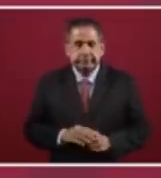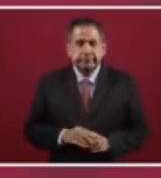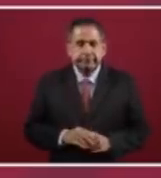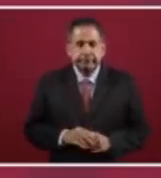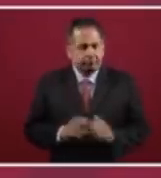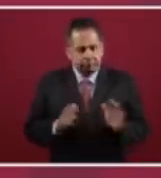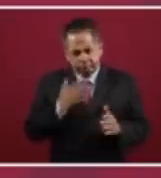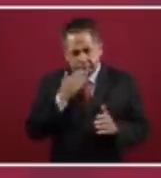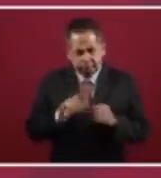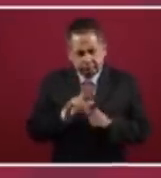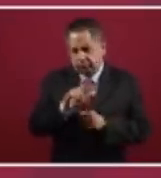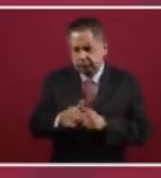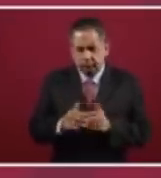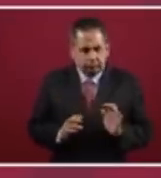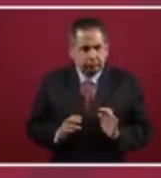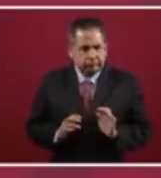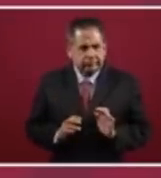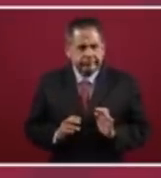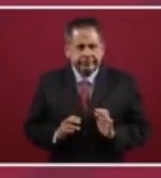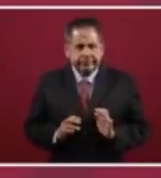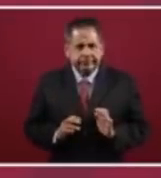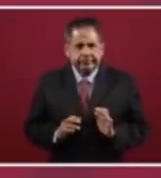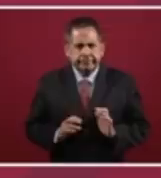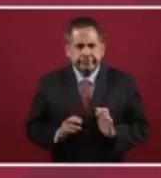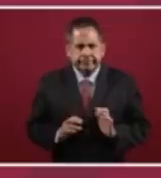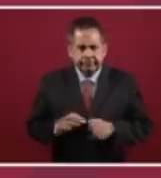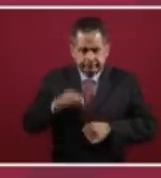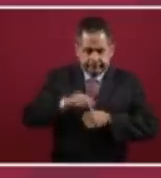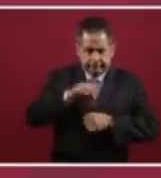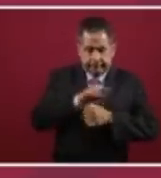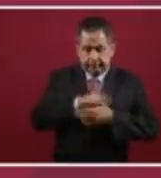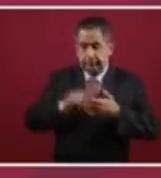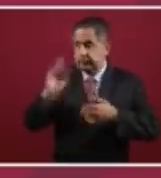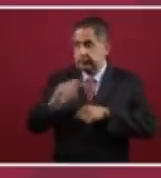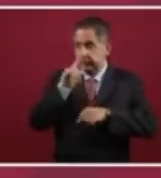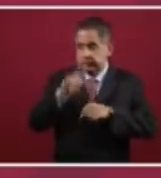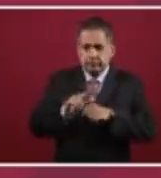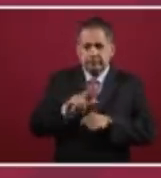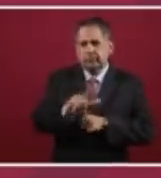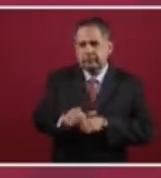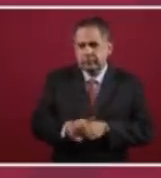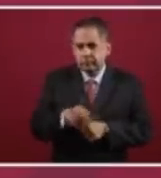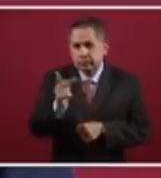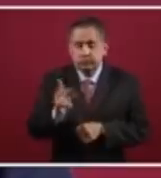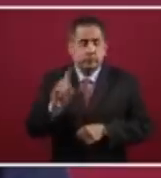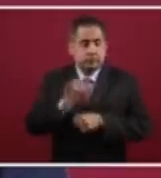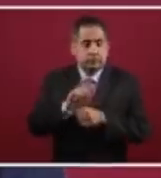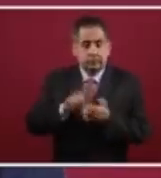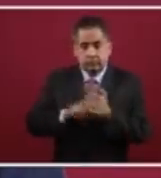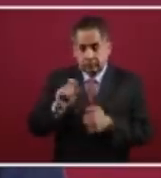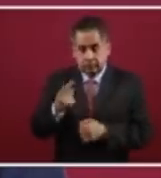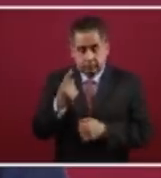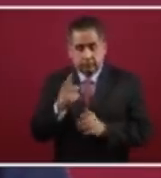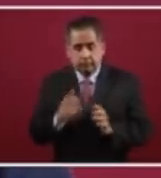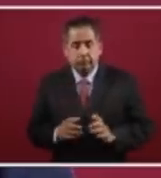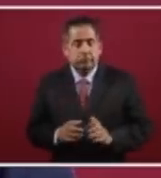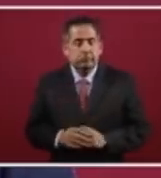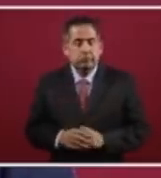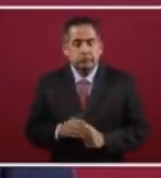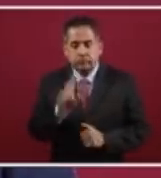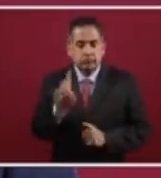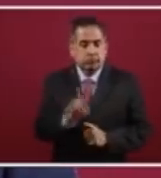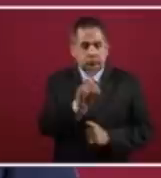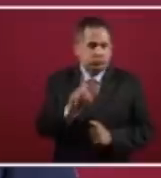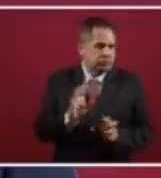que sea después de la elección federal, pero que sea el 21, un